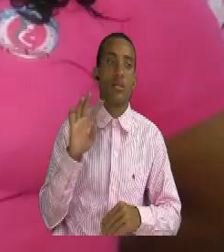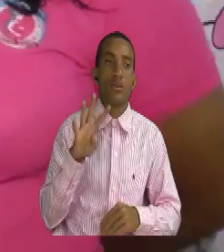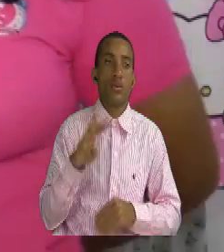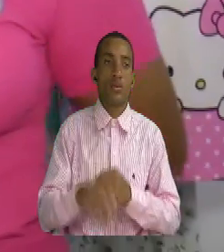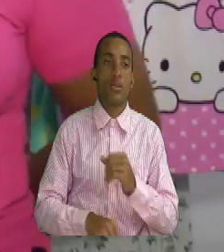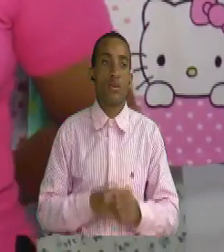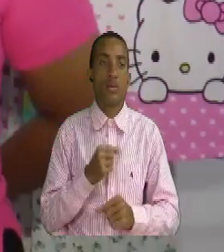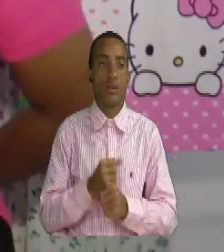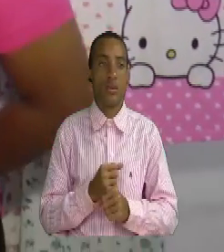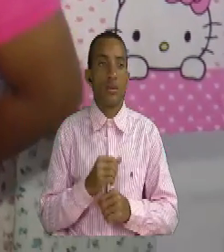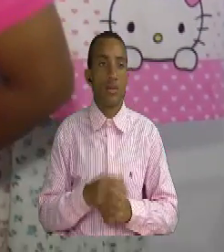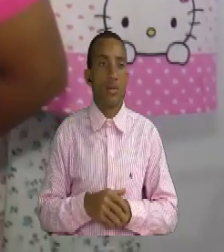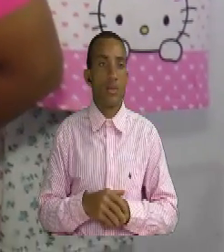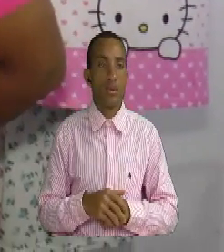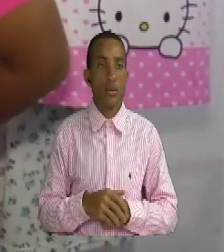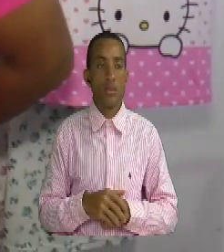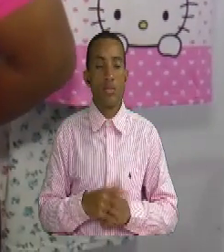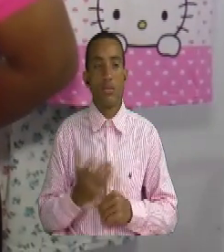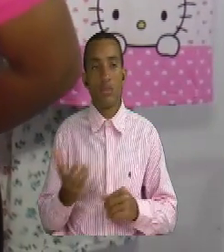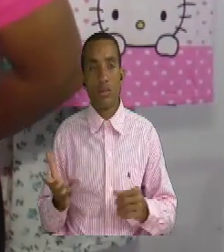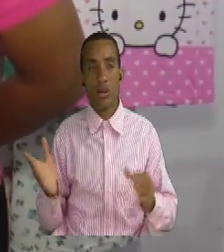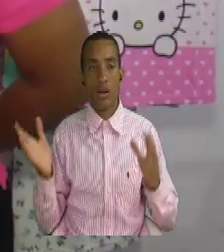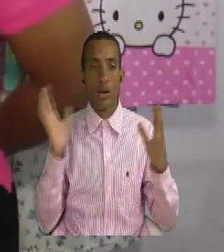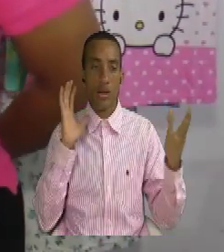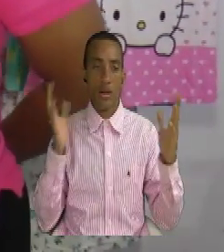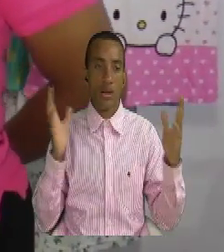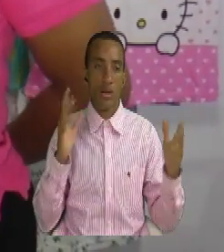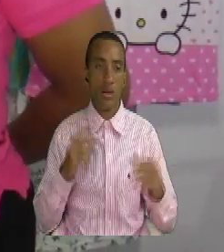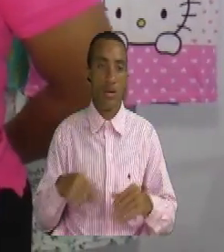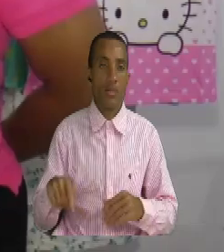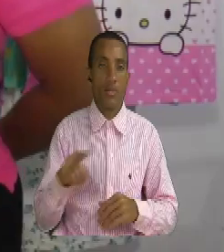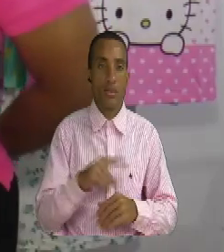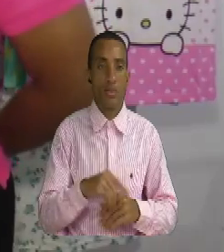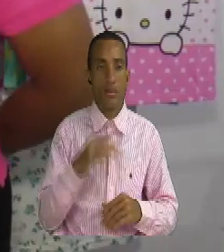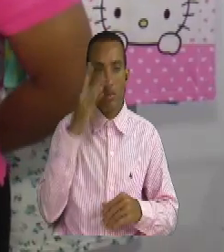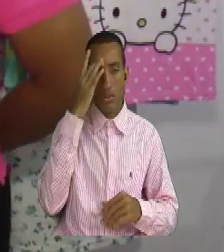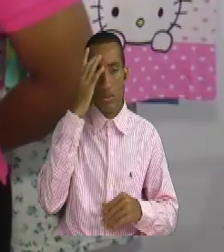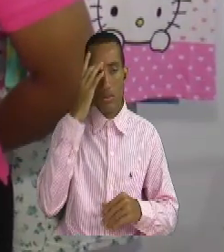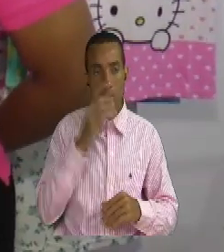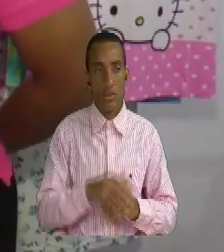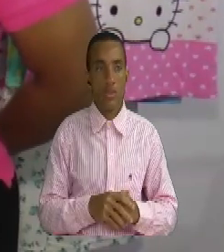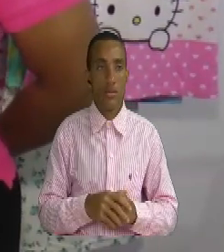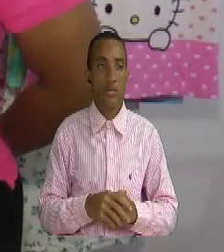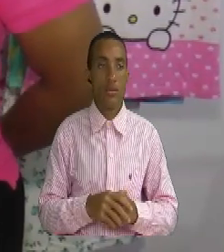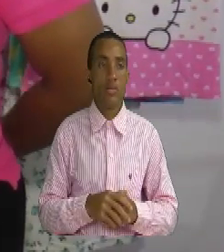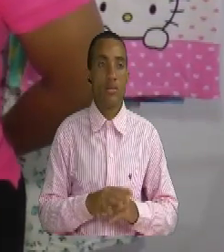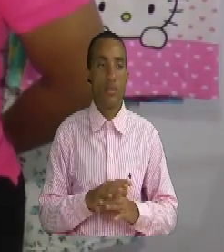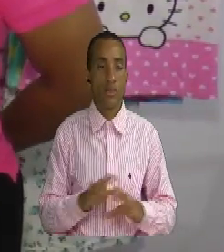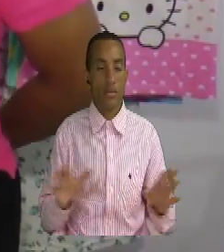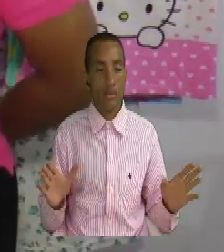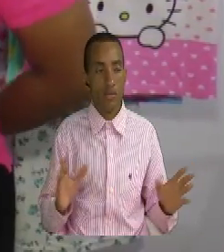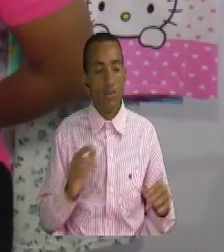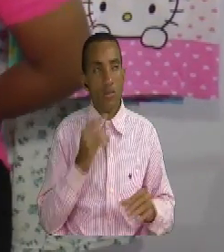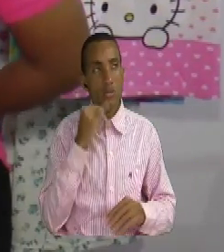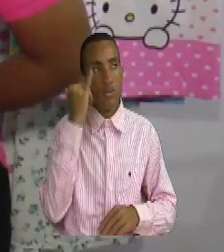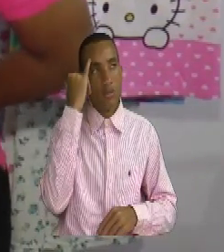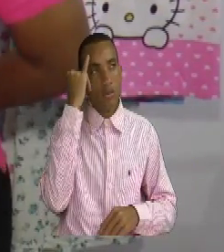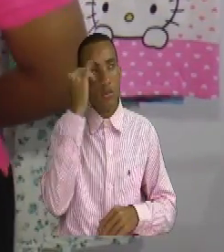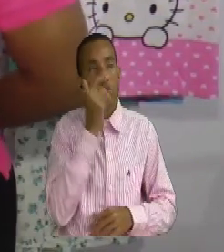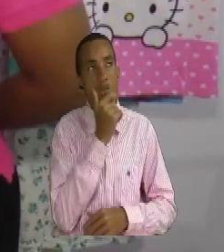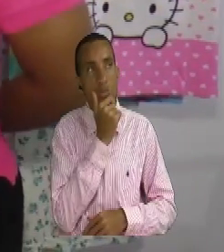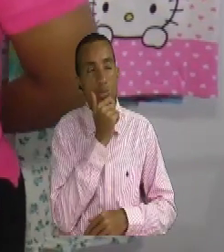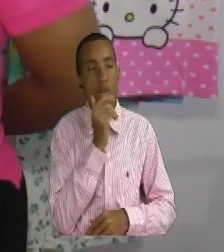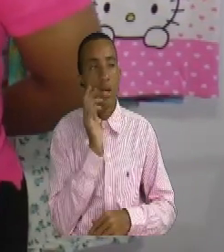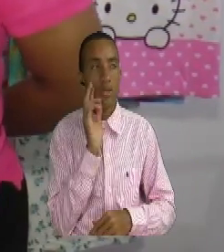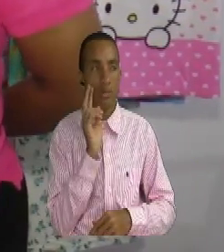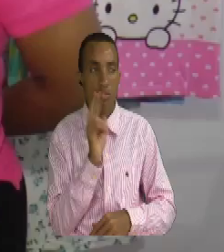maternas en Barranca Bermeja, háblenos un poco sobre esta experiencia, porque me imagino yo que de ahí es de donde nace la idea de, bueno, vemos